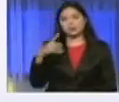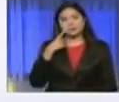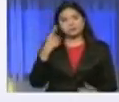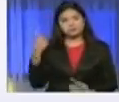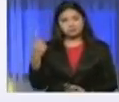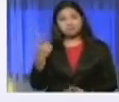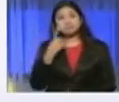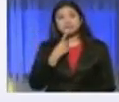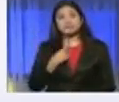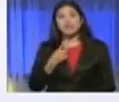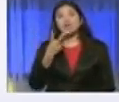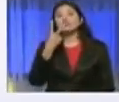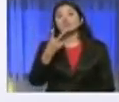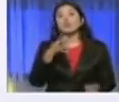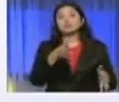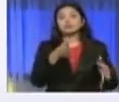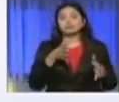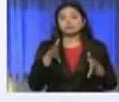dieron dos regalos